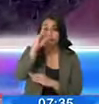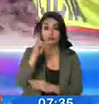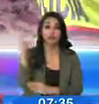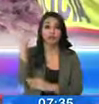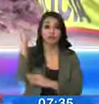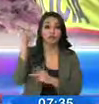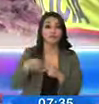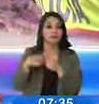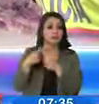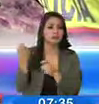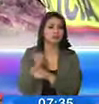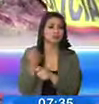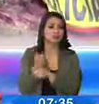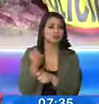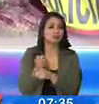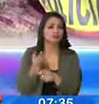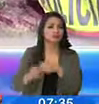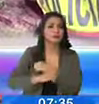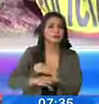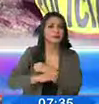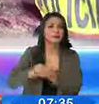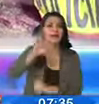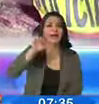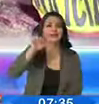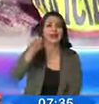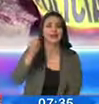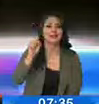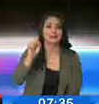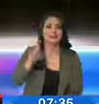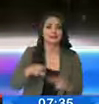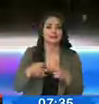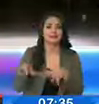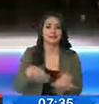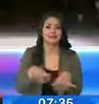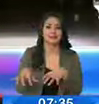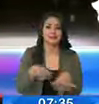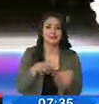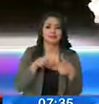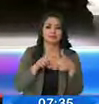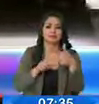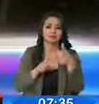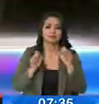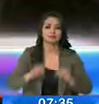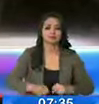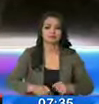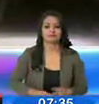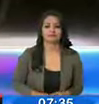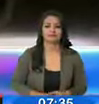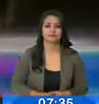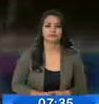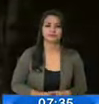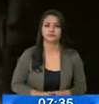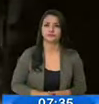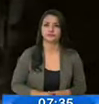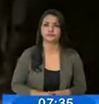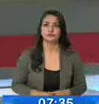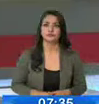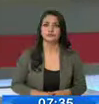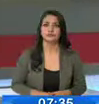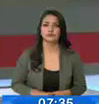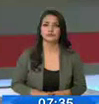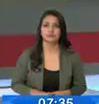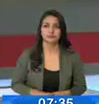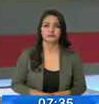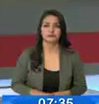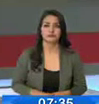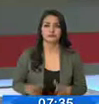ha iniciado trabajos con la campaña Atlas, junto a los operativos Perseos y Hércules, informó Javier Rosero.